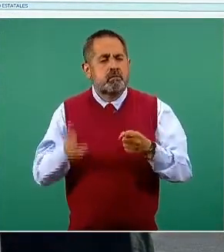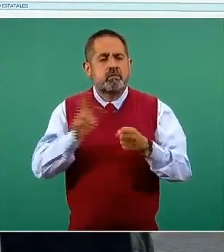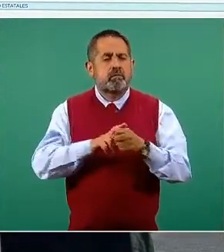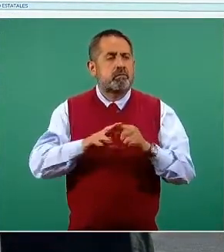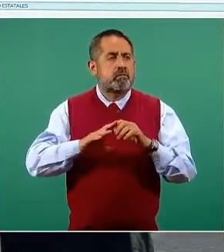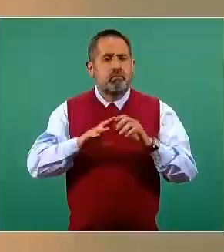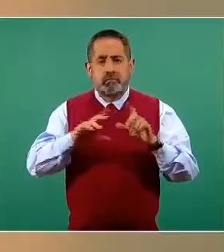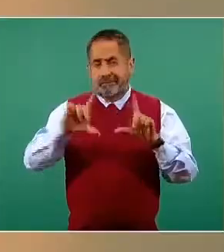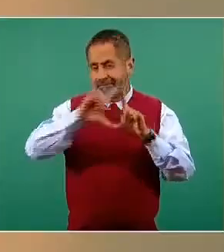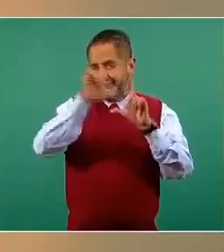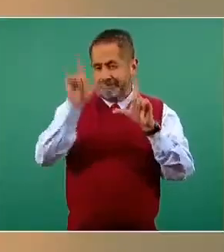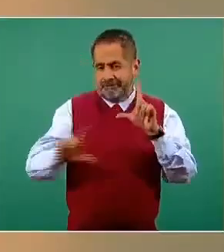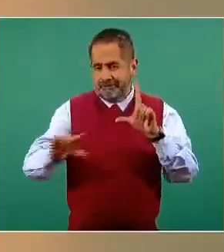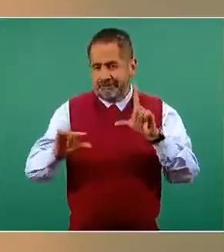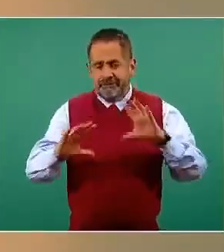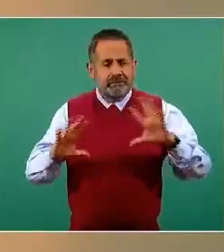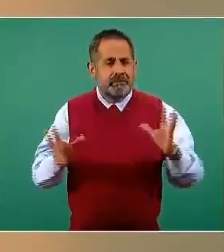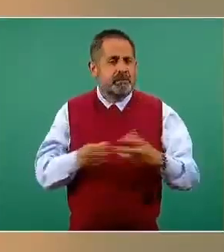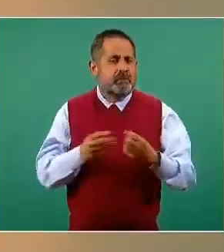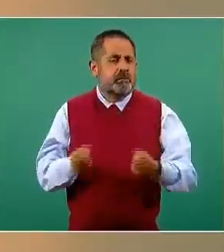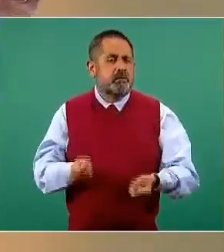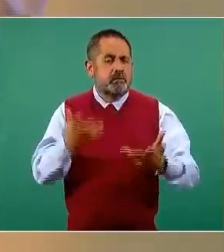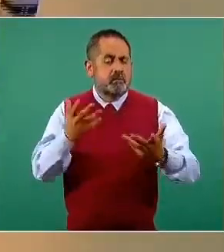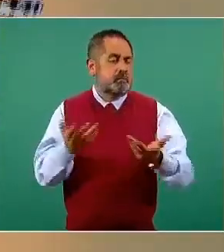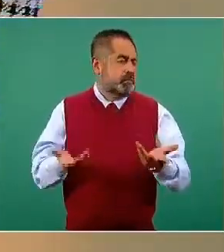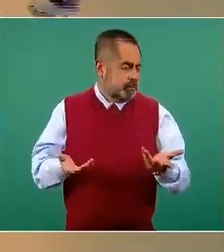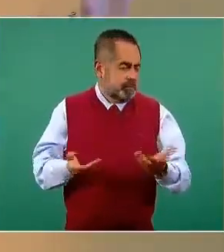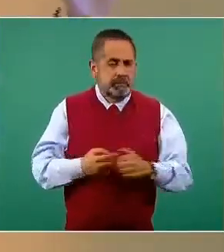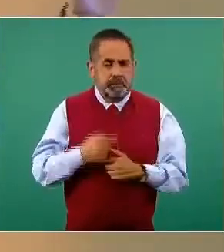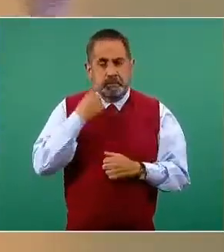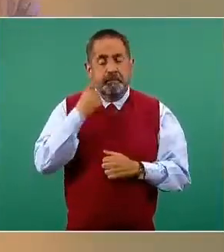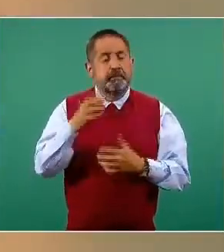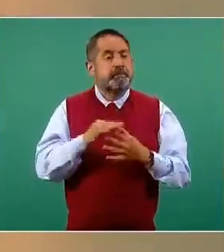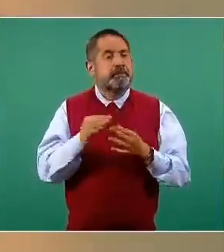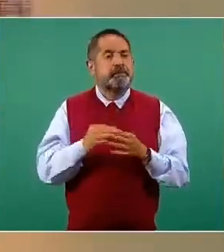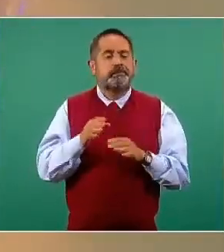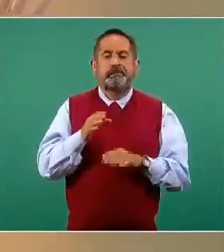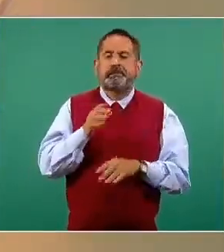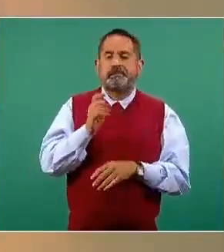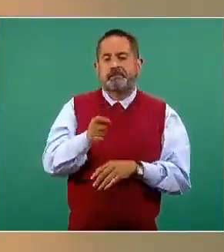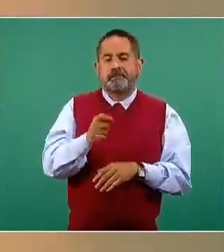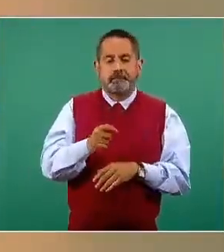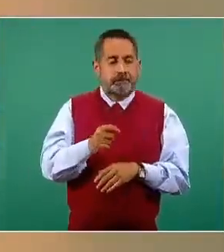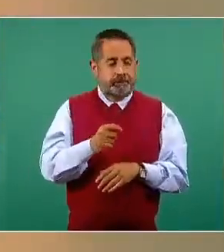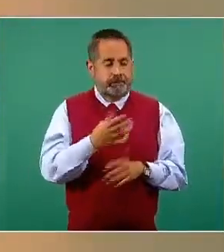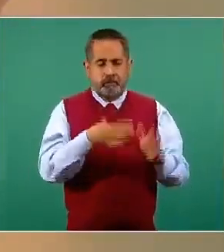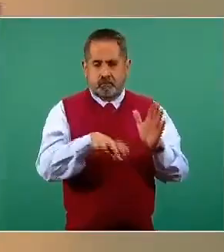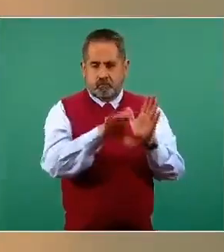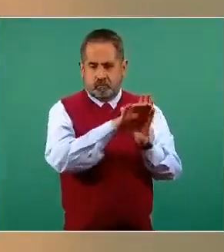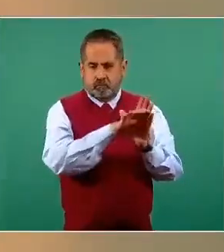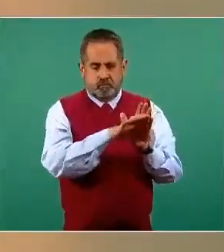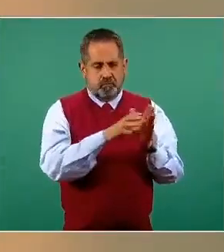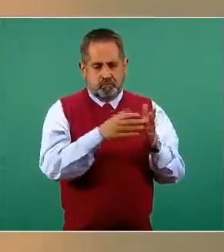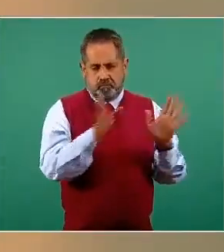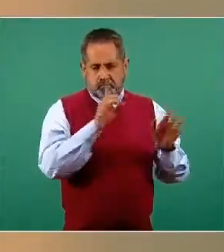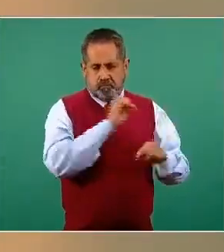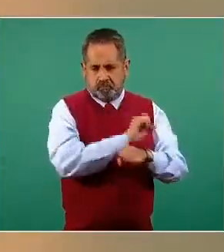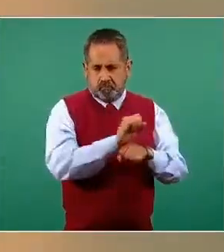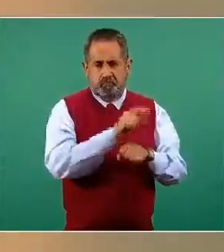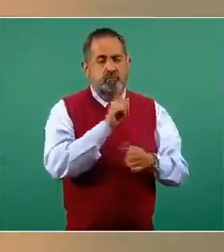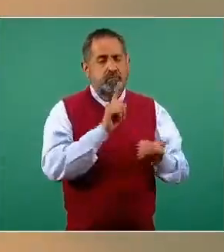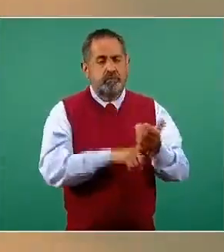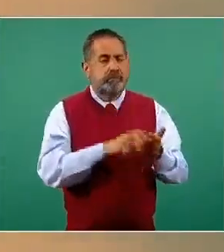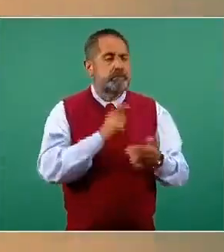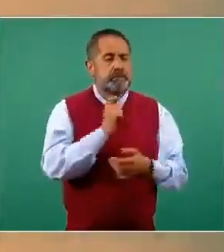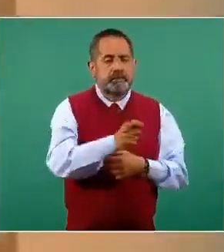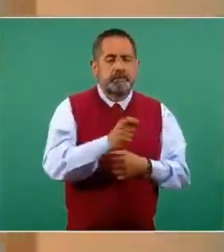a nivel nacional y veamos entonces que, hablando específicamente de camas generales, tenemos una ocupación en el